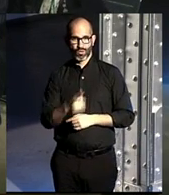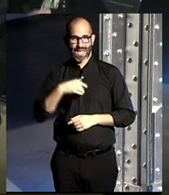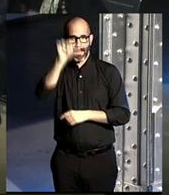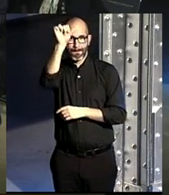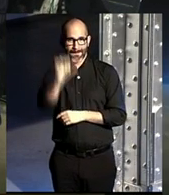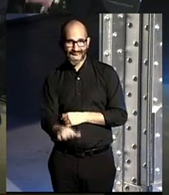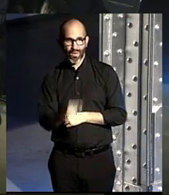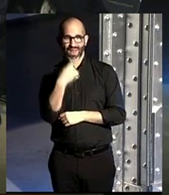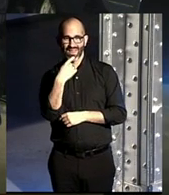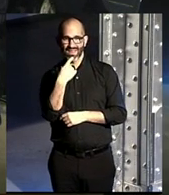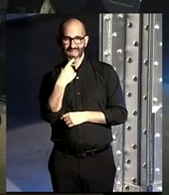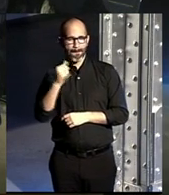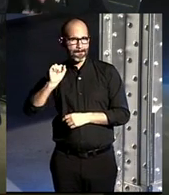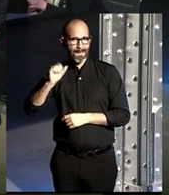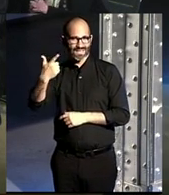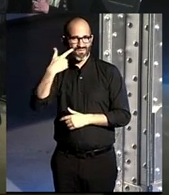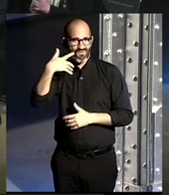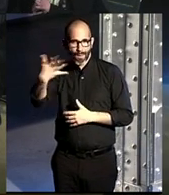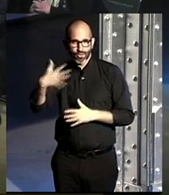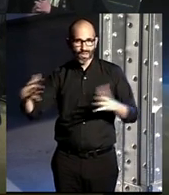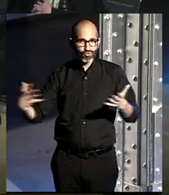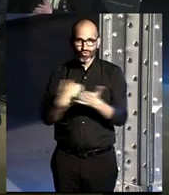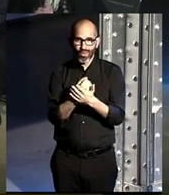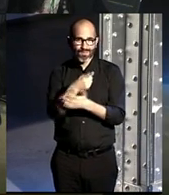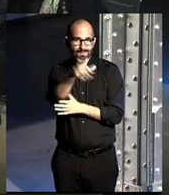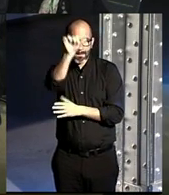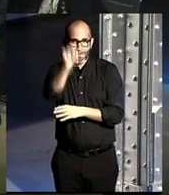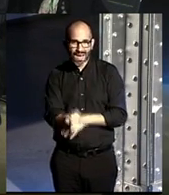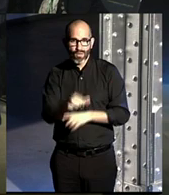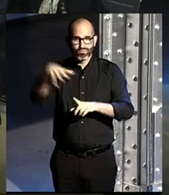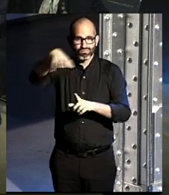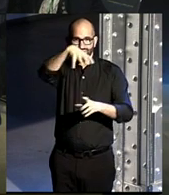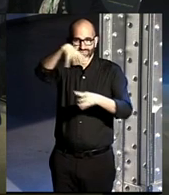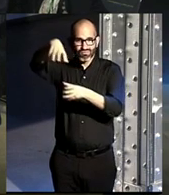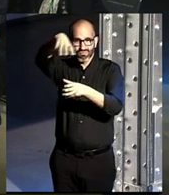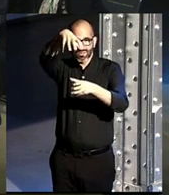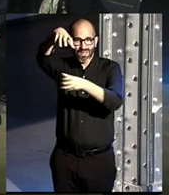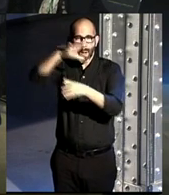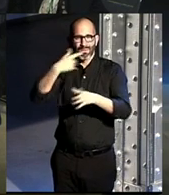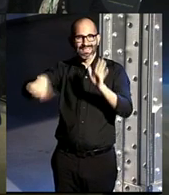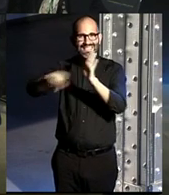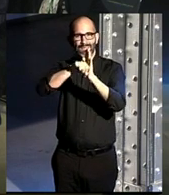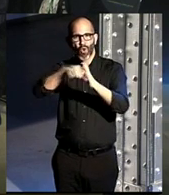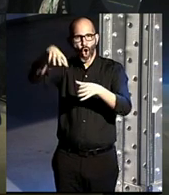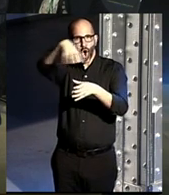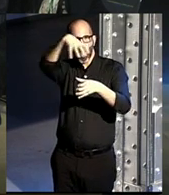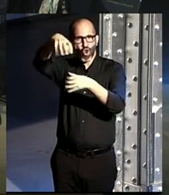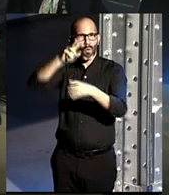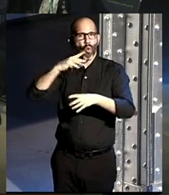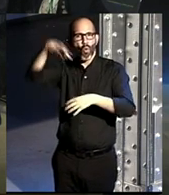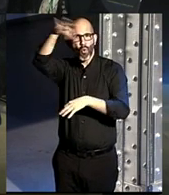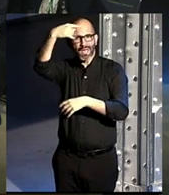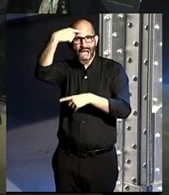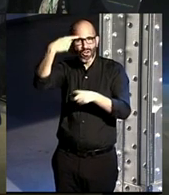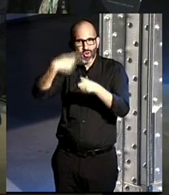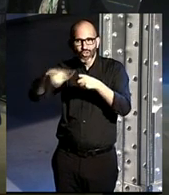la más famosa de todas, probablemente porque el símbolo casi de la película es el globo, que es la única cosa que Verne nunca